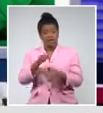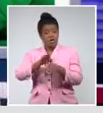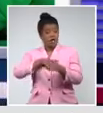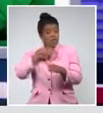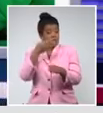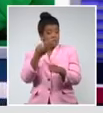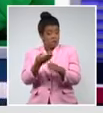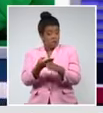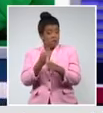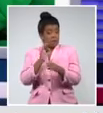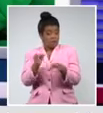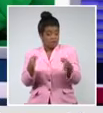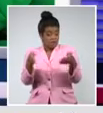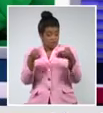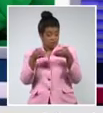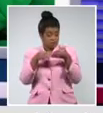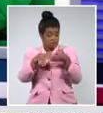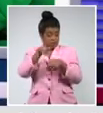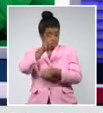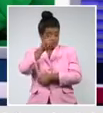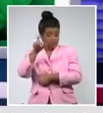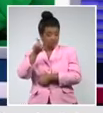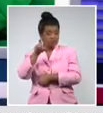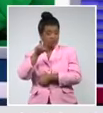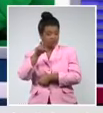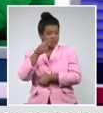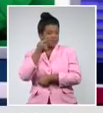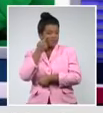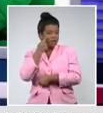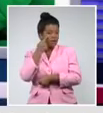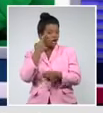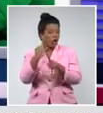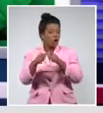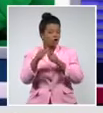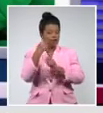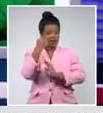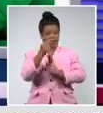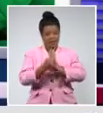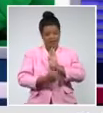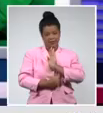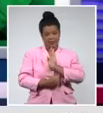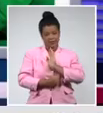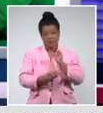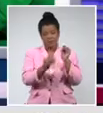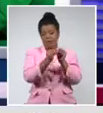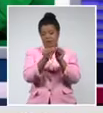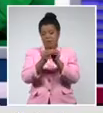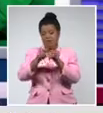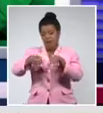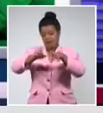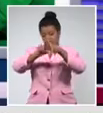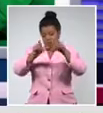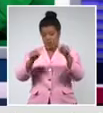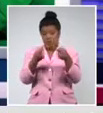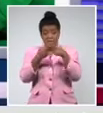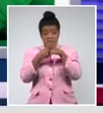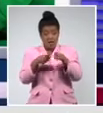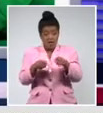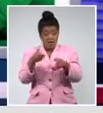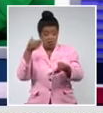estableció la transmisión, pues son otros factores de la transmisión autóctona. Pero indiscutiblemente en aquel